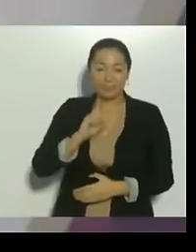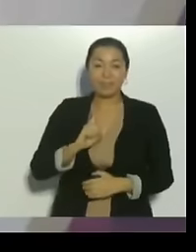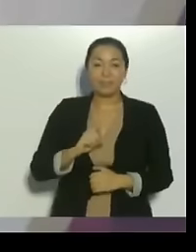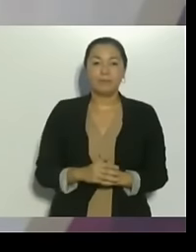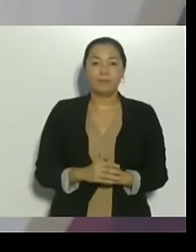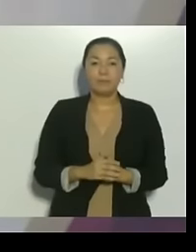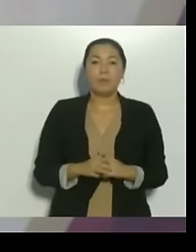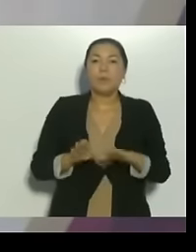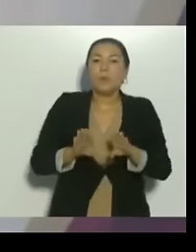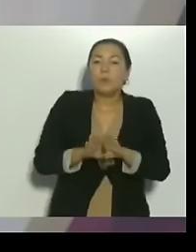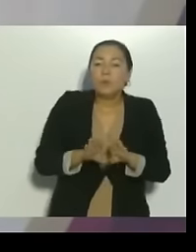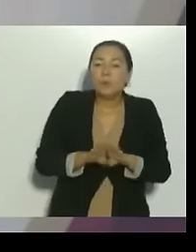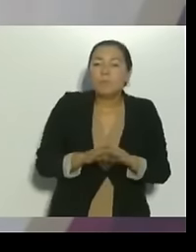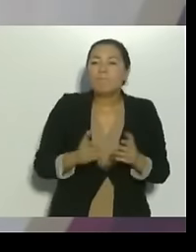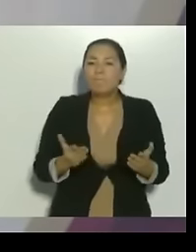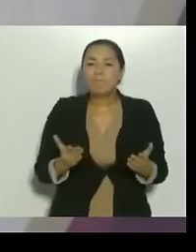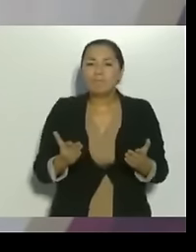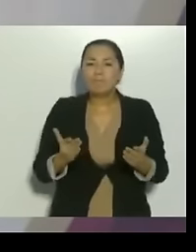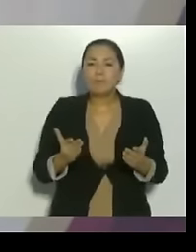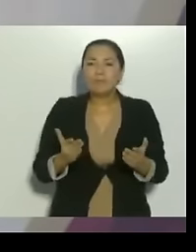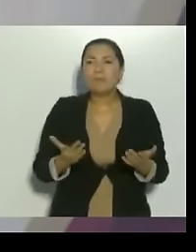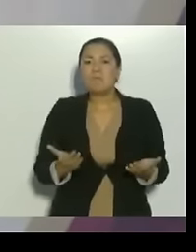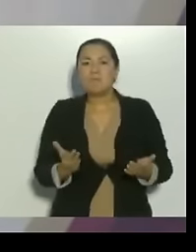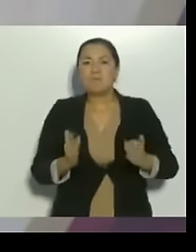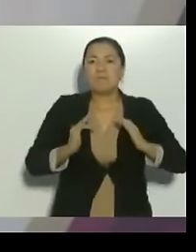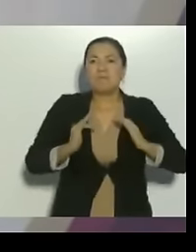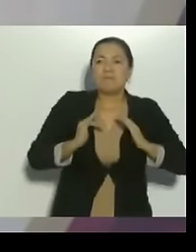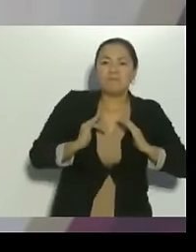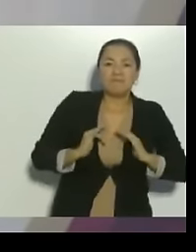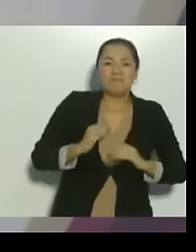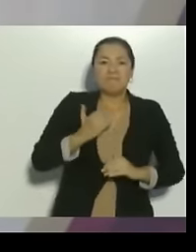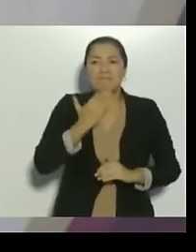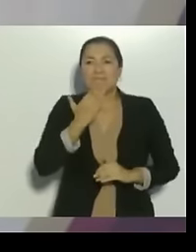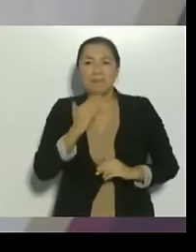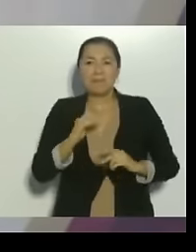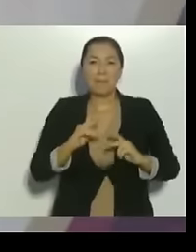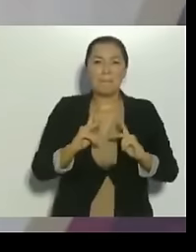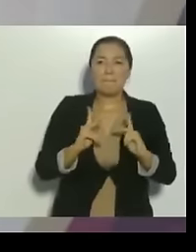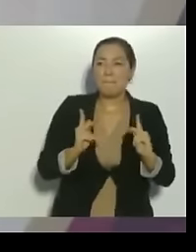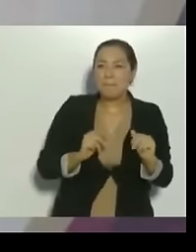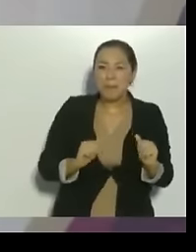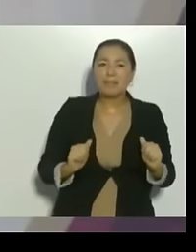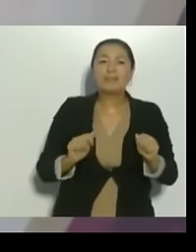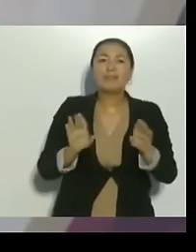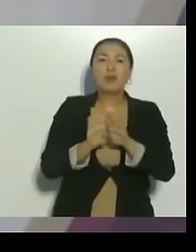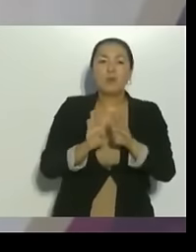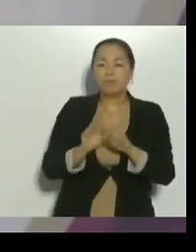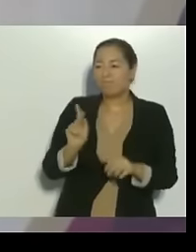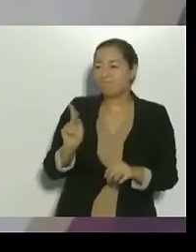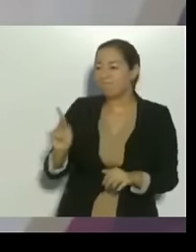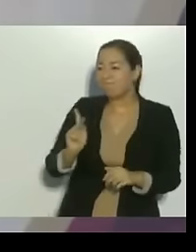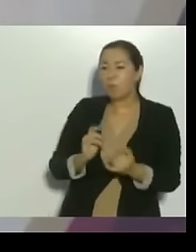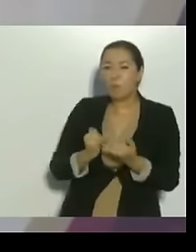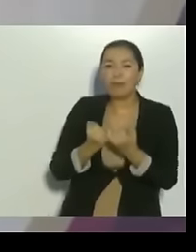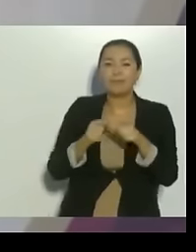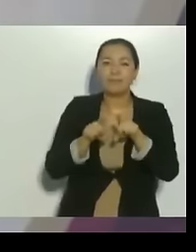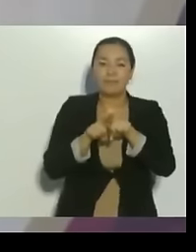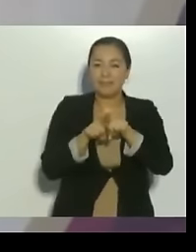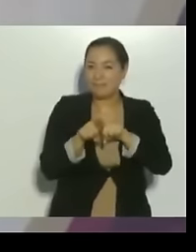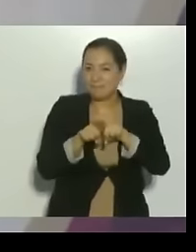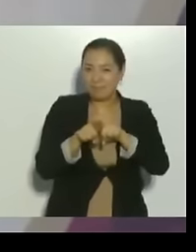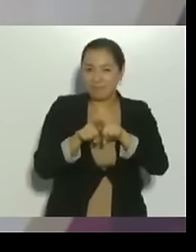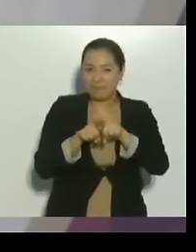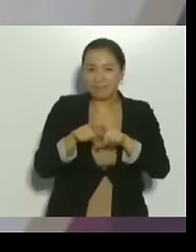los ha hecho crecer más que nunca han obtenido beneficios extraordinarios mayores que jamás más había ocurrido